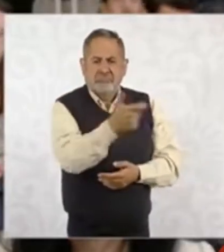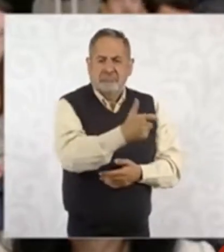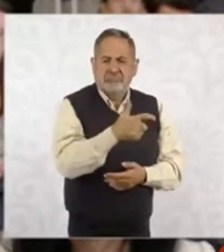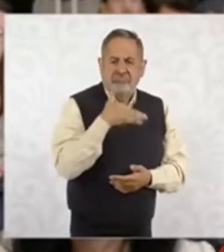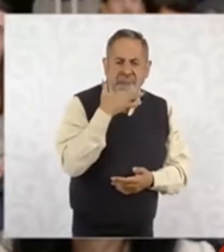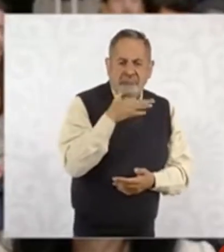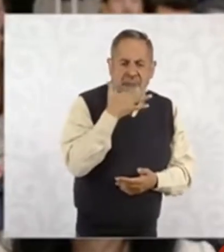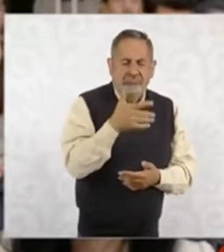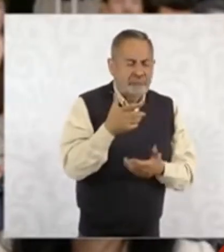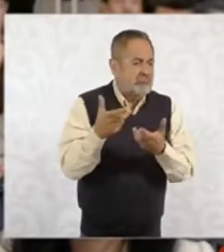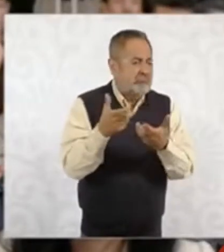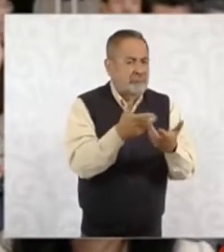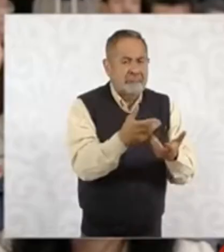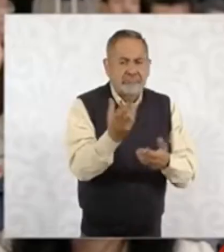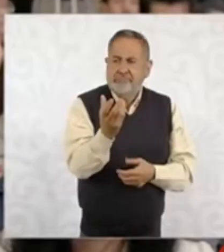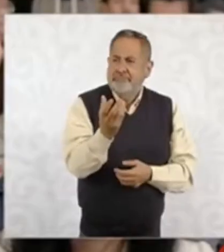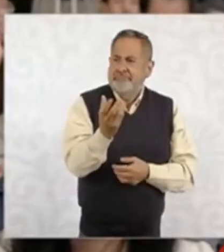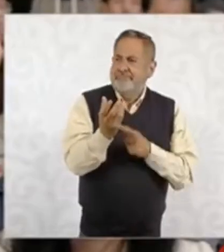haya